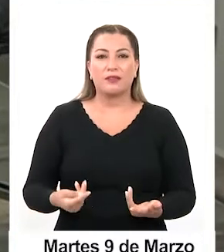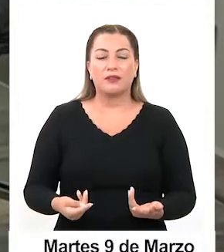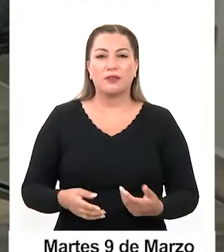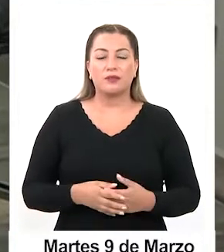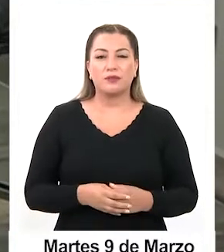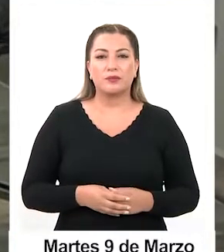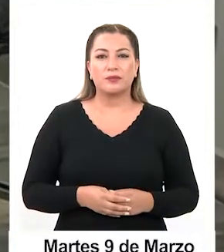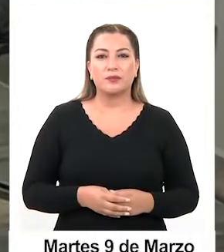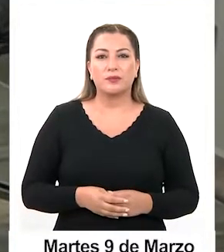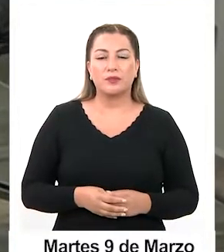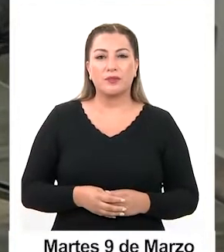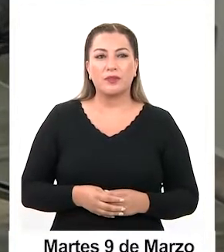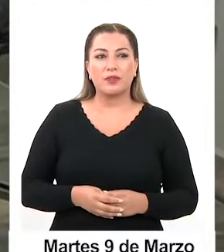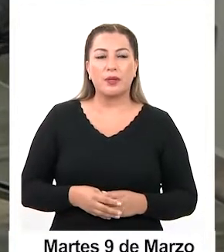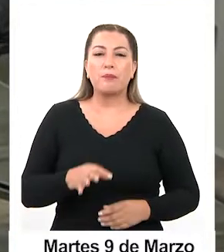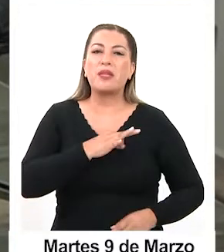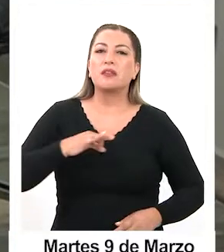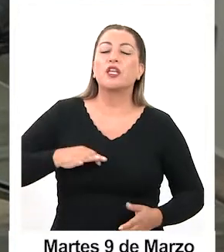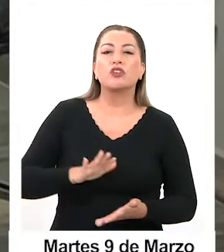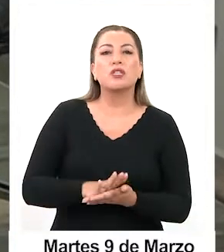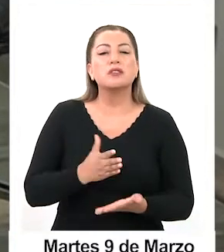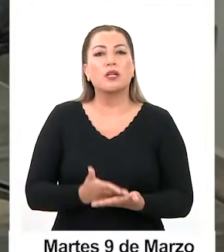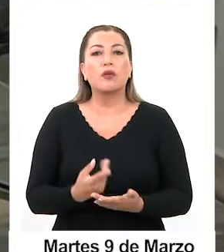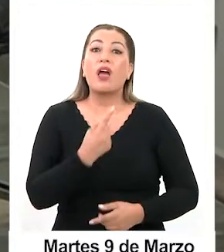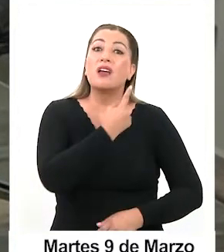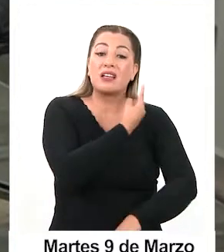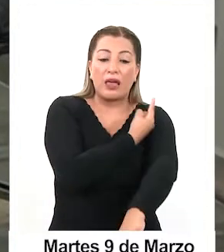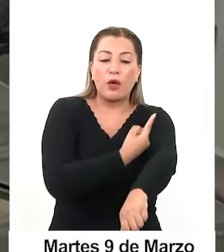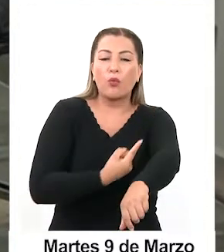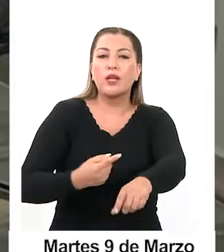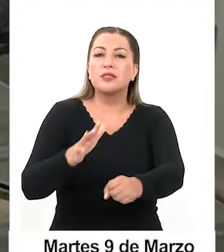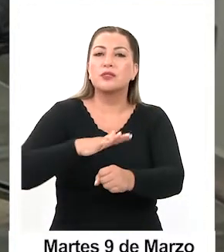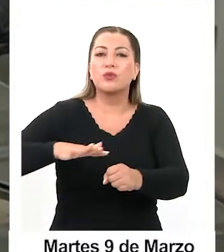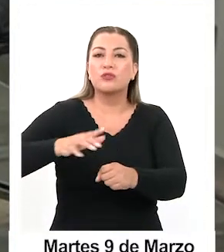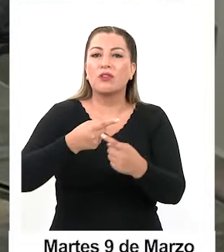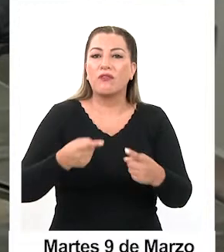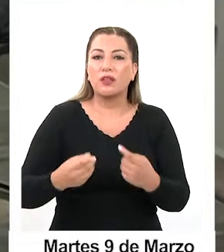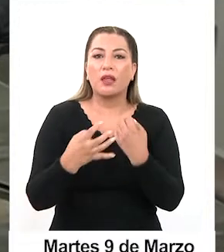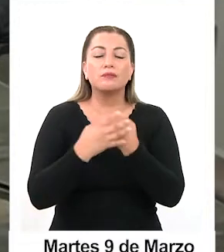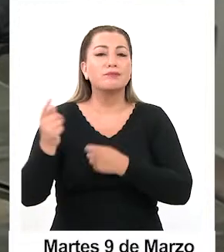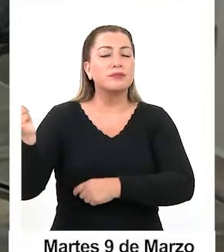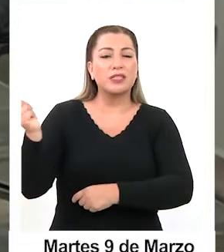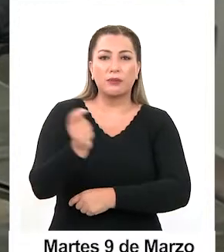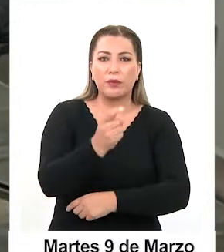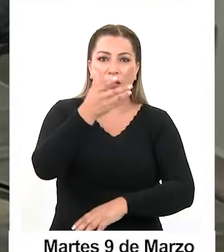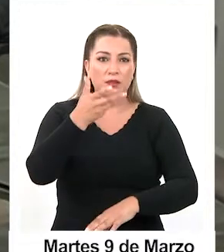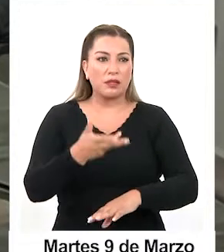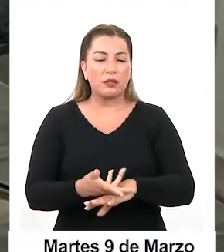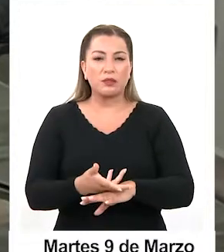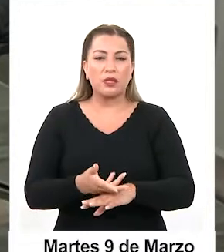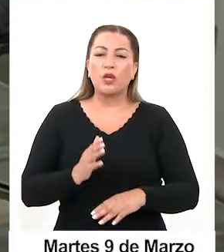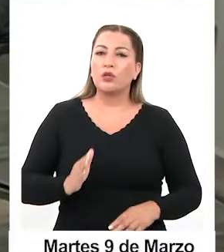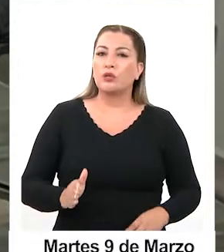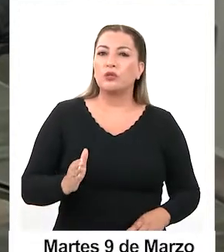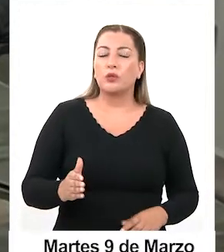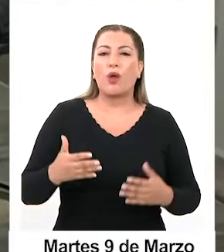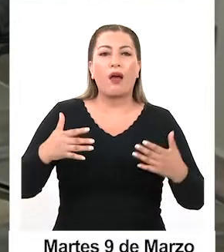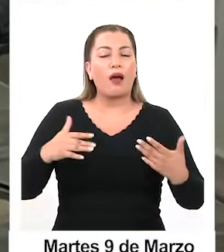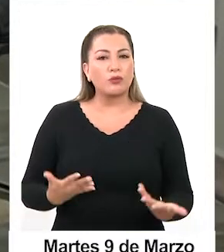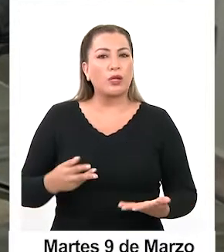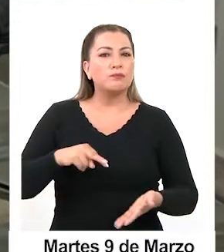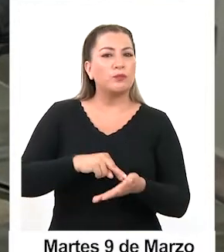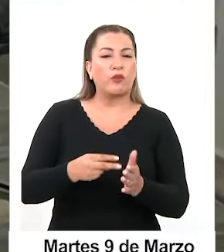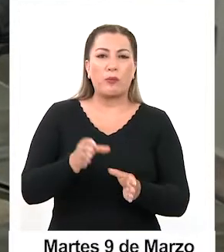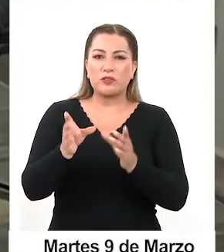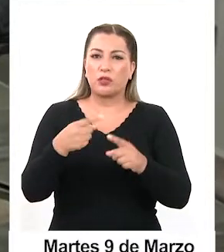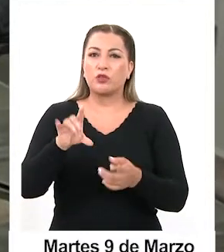lineamientos que se entregan del Ministerio de Salud, pero cada región tiene sus realidades, y en este caso Tarapacá tuvo o mantiene esta actual crisis de